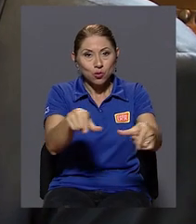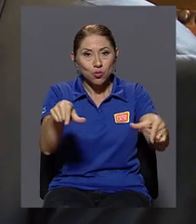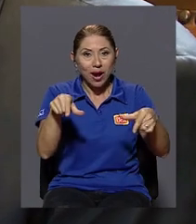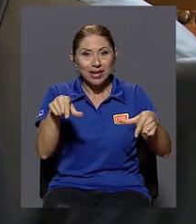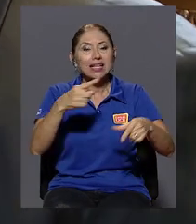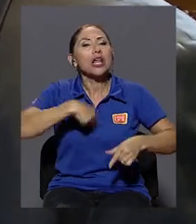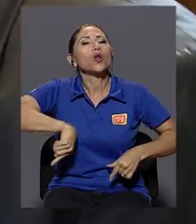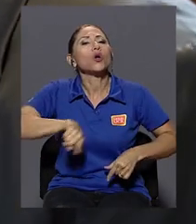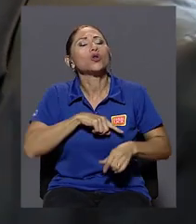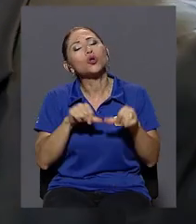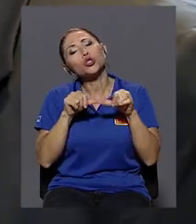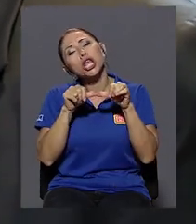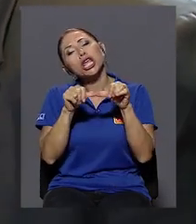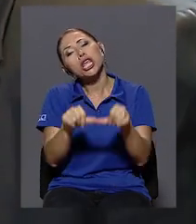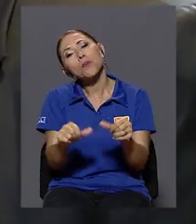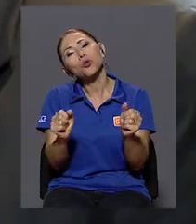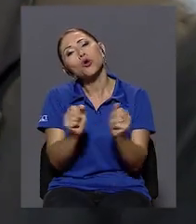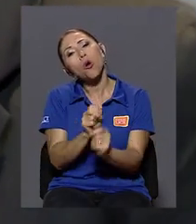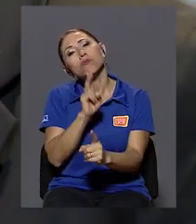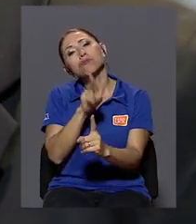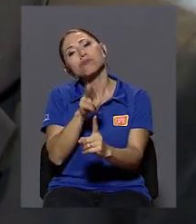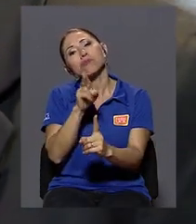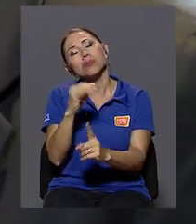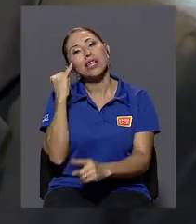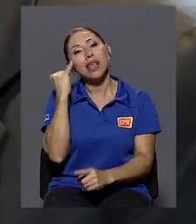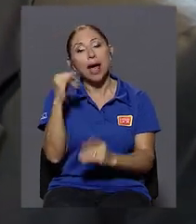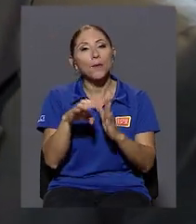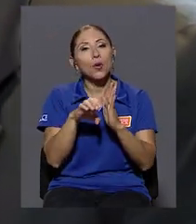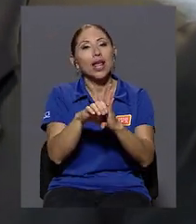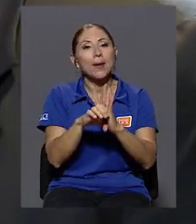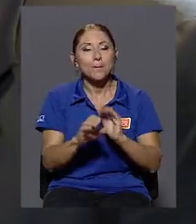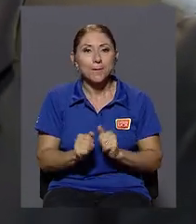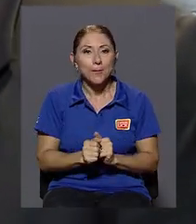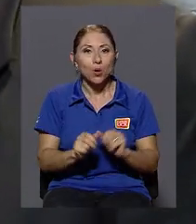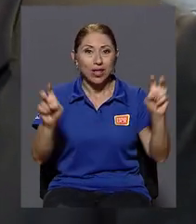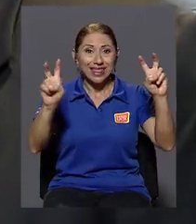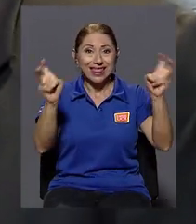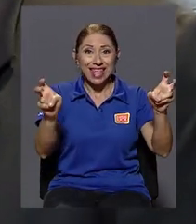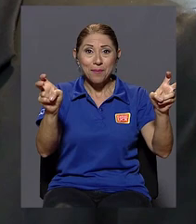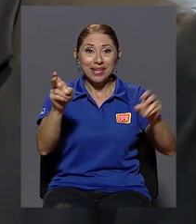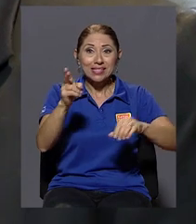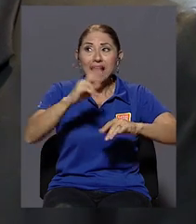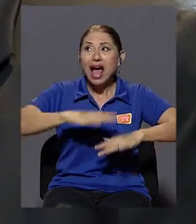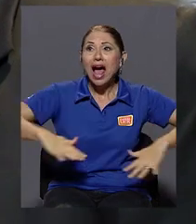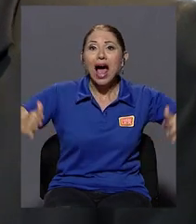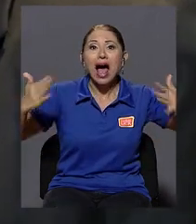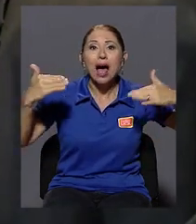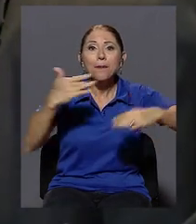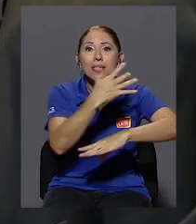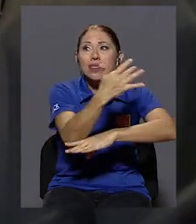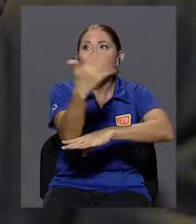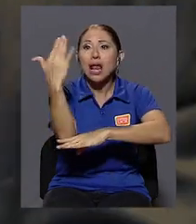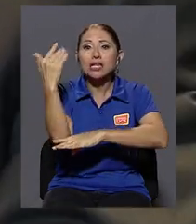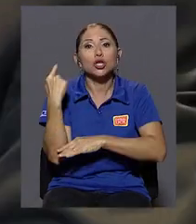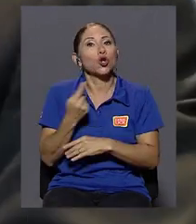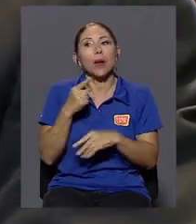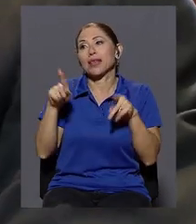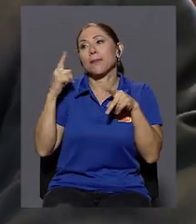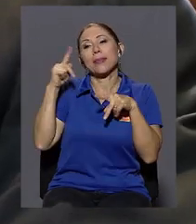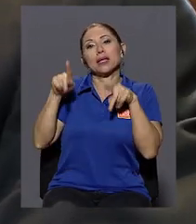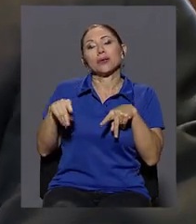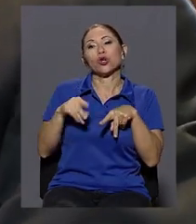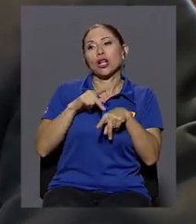formando en esos lugares. Seguimos con esta idea de que, por ejemplo, los temas ambientales son temas de los